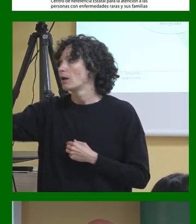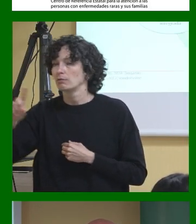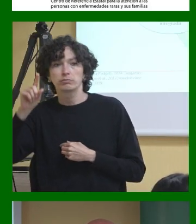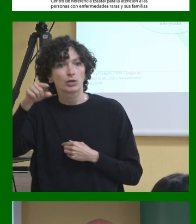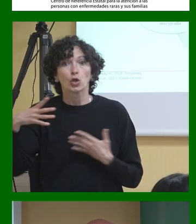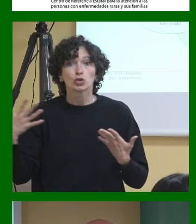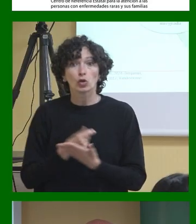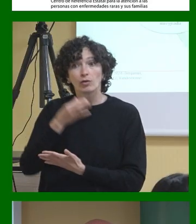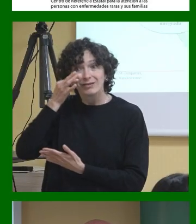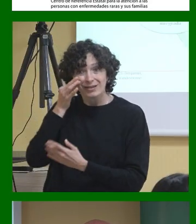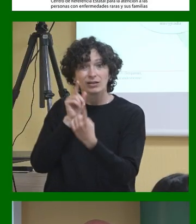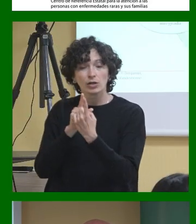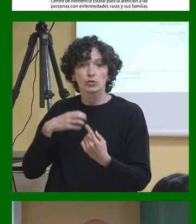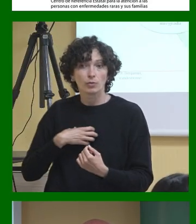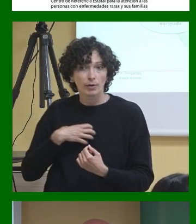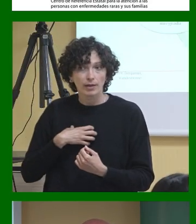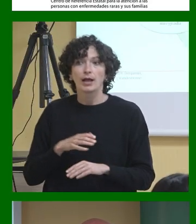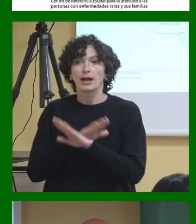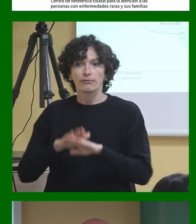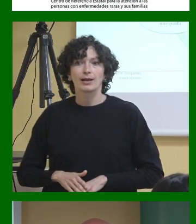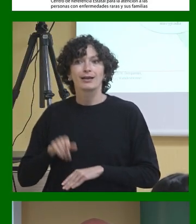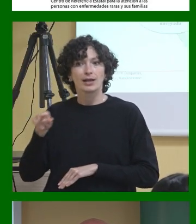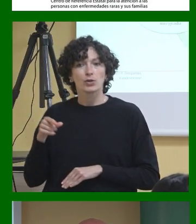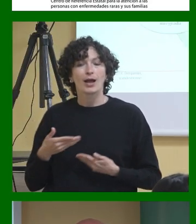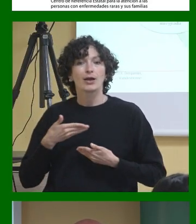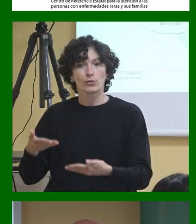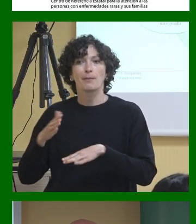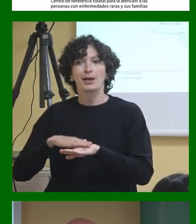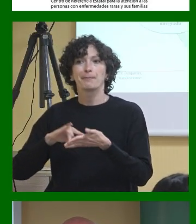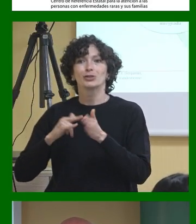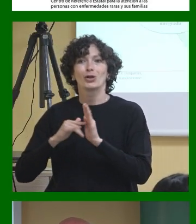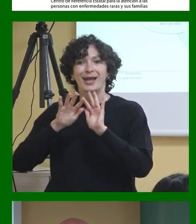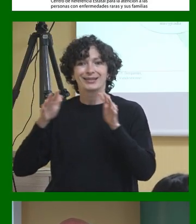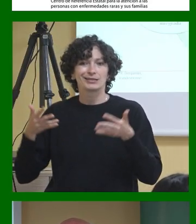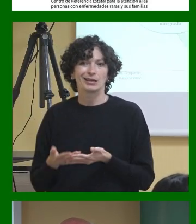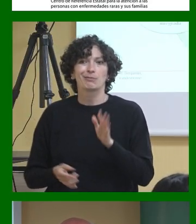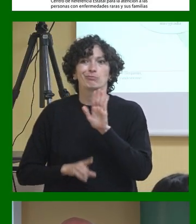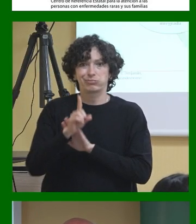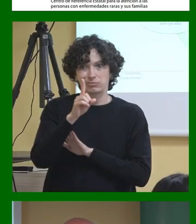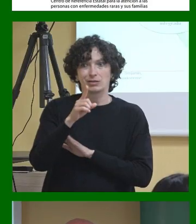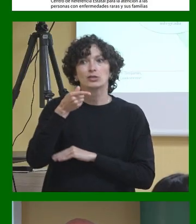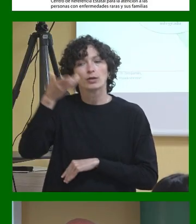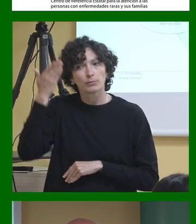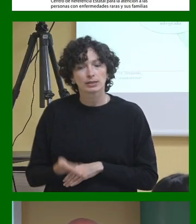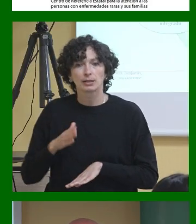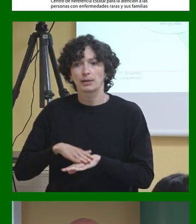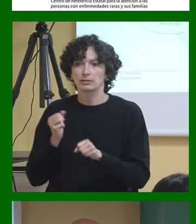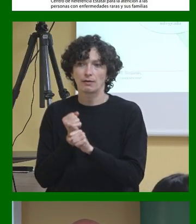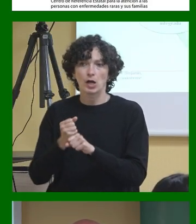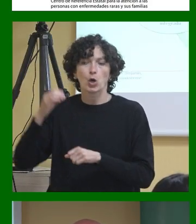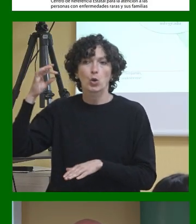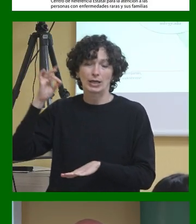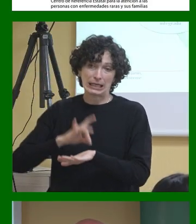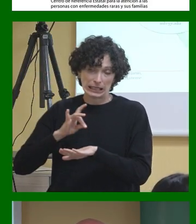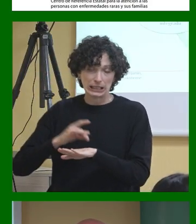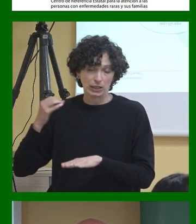todos presencialmente, fueron los pioneros en el desarrollo de las nuevas metodologías online, que hay que tenerlas muy presentes de cara al trabajo clínico. Es decir, hay